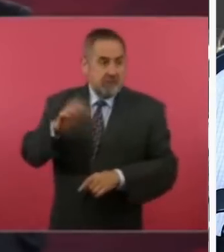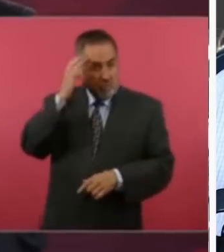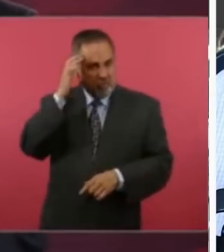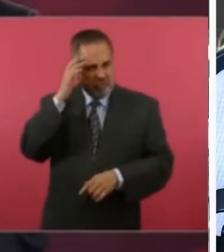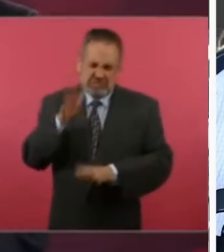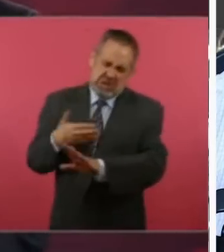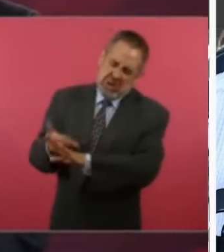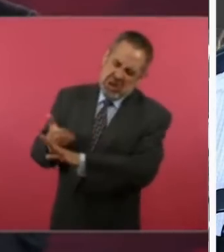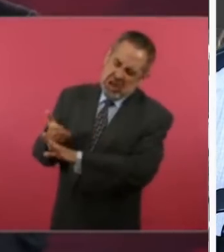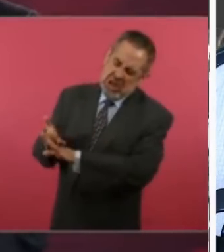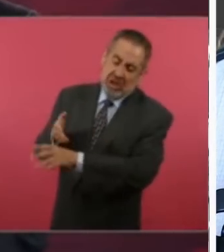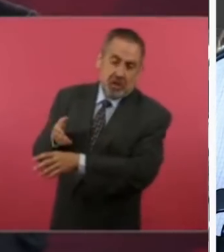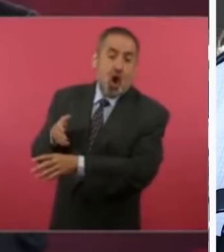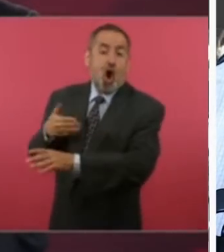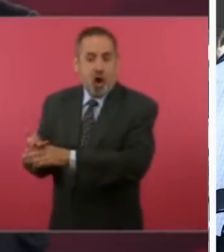famoso